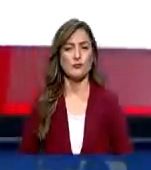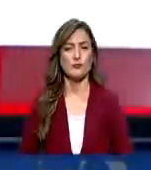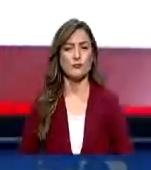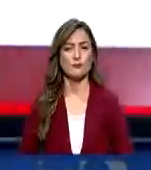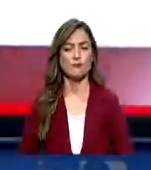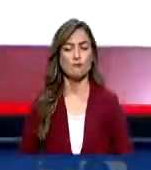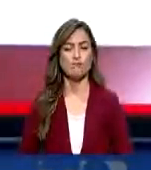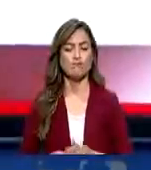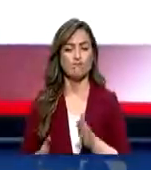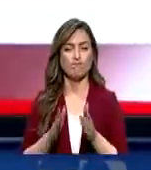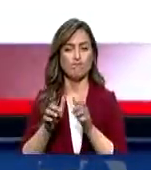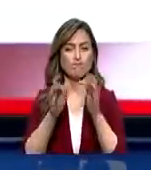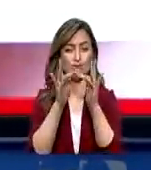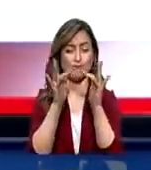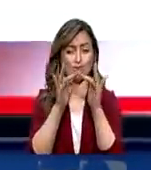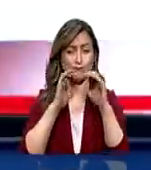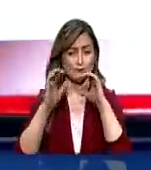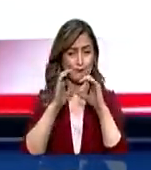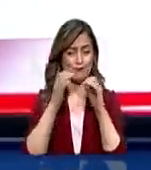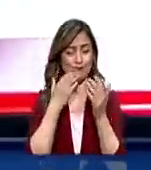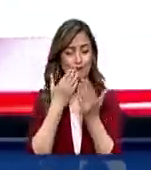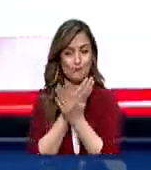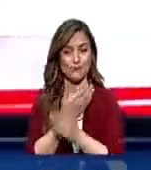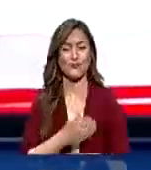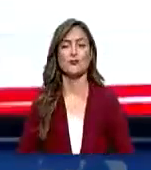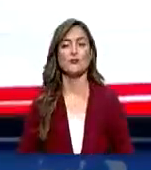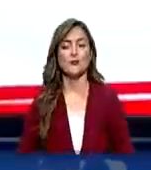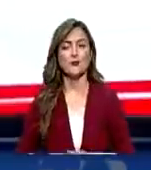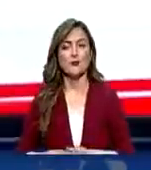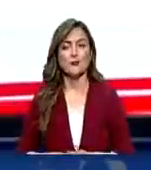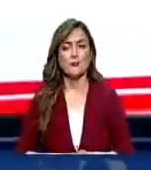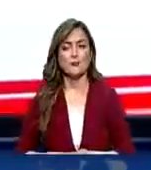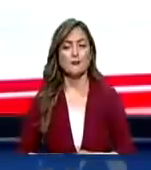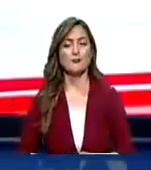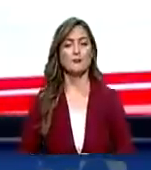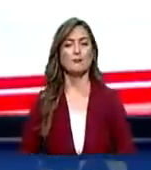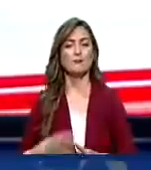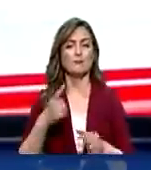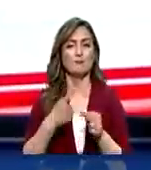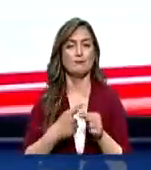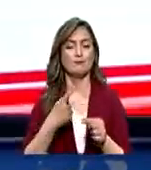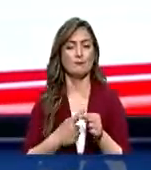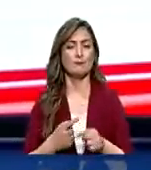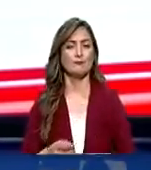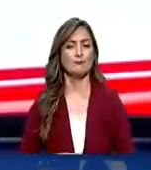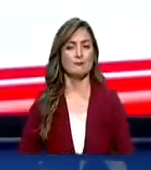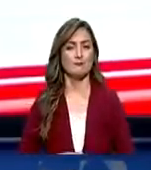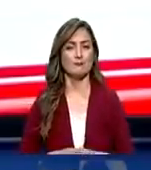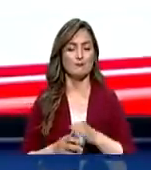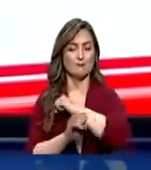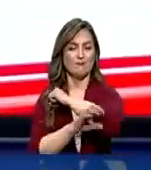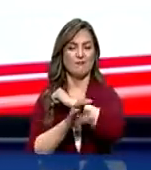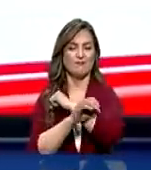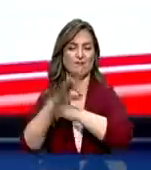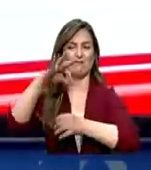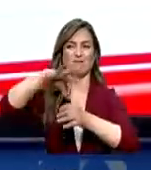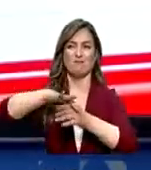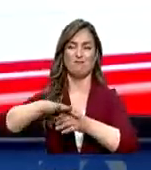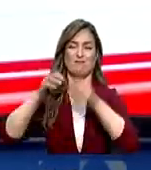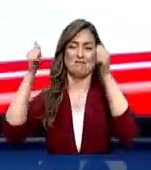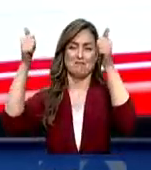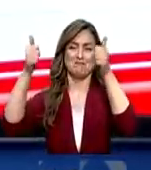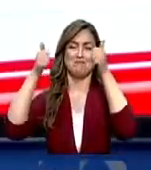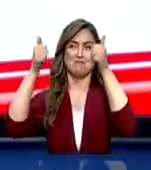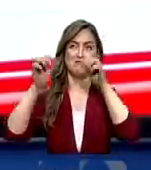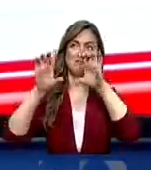Gracias a todos los que se comunican con nosotros en nuestras líneas de contacto. Quito aún está empapelada de propaganda electoral que no ha sido